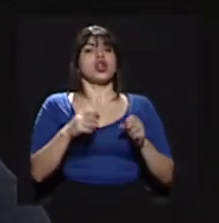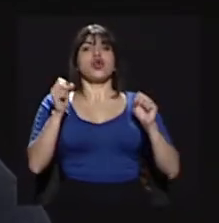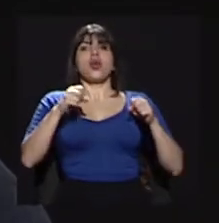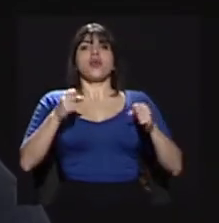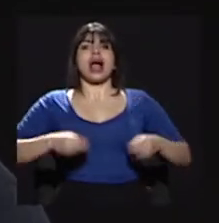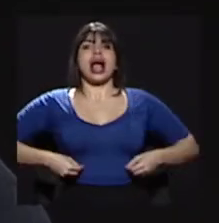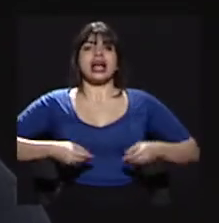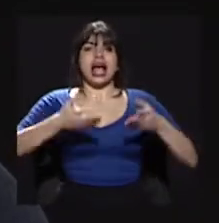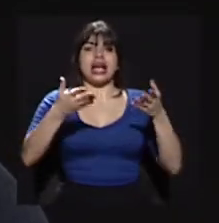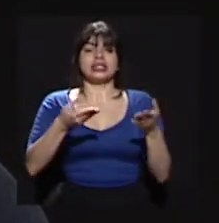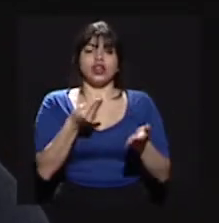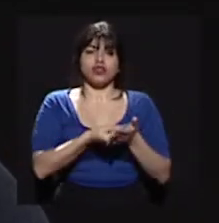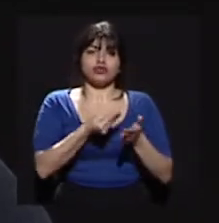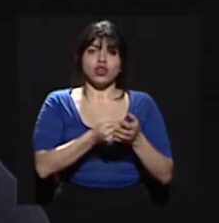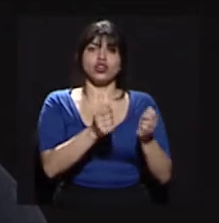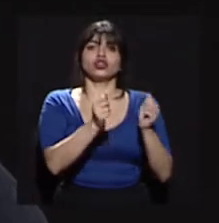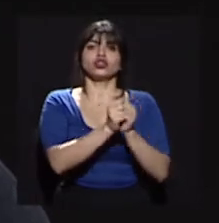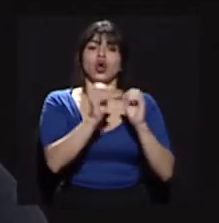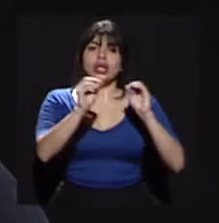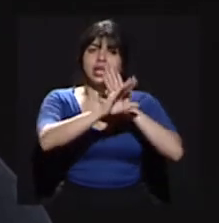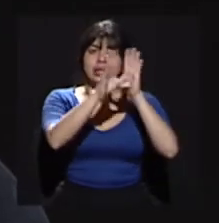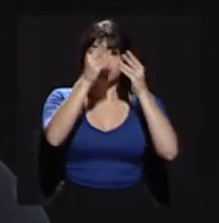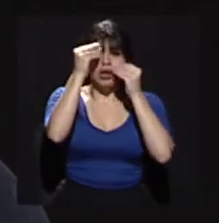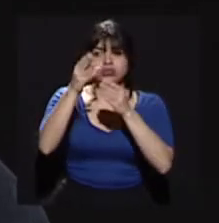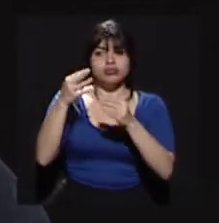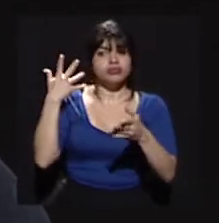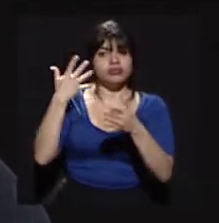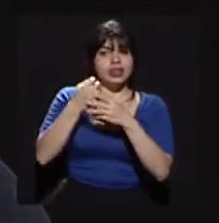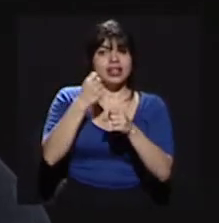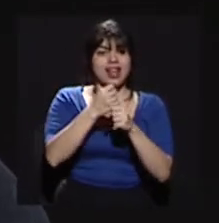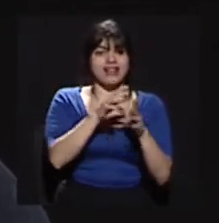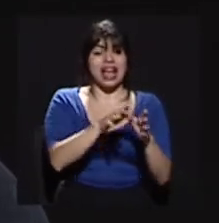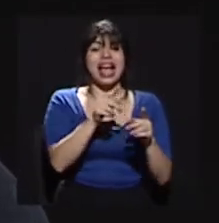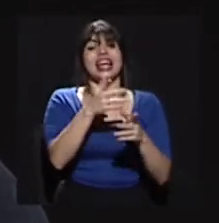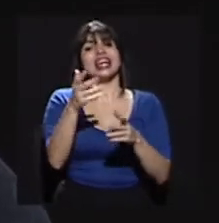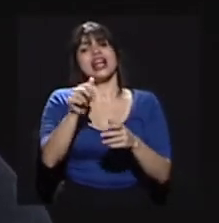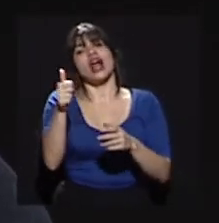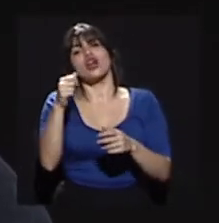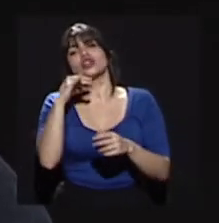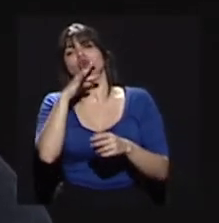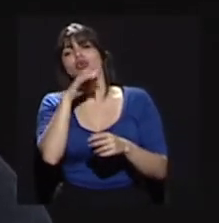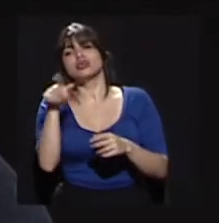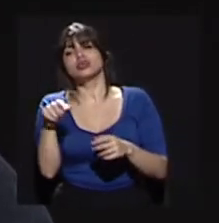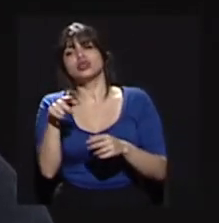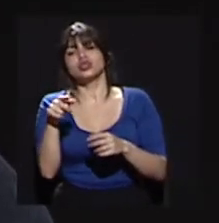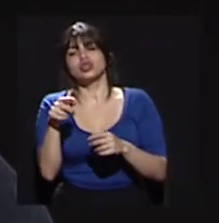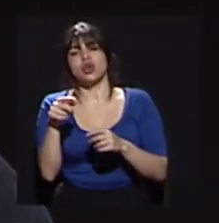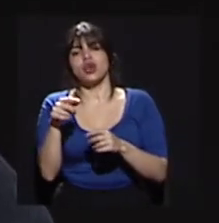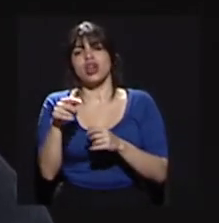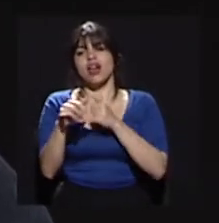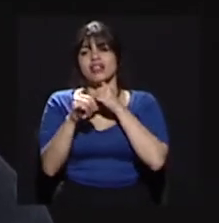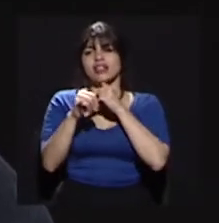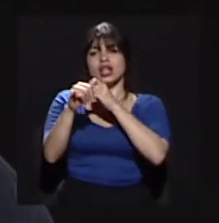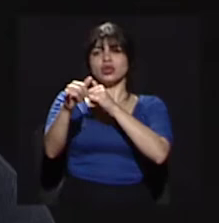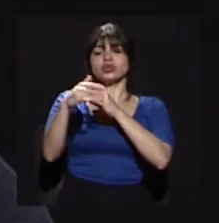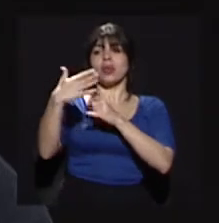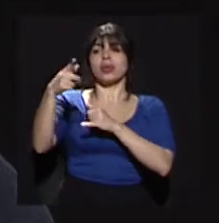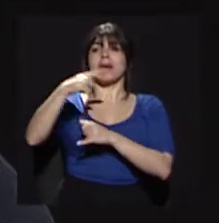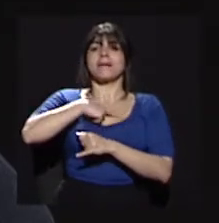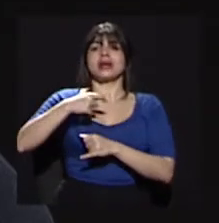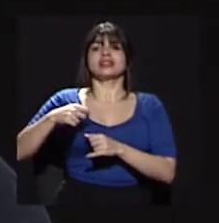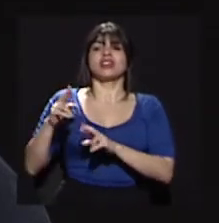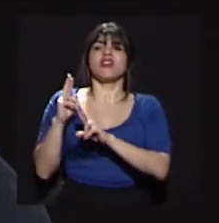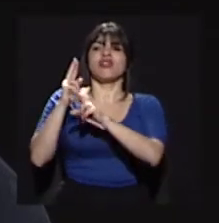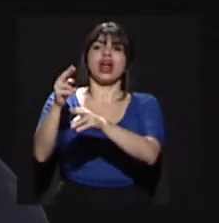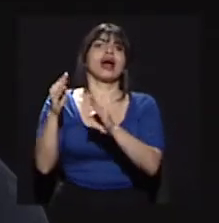con transparencia y dando cuentas que la otra gran corrupción que es la que se denuncia cuando al presidente le